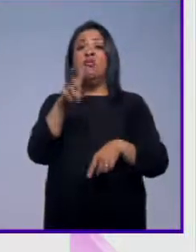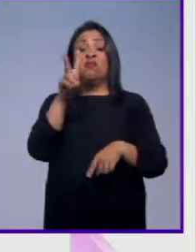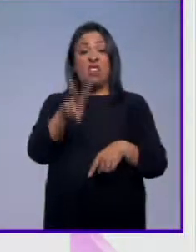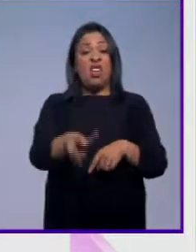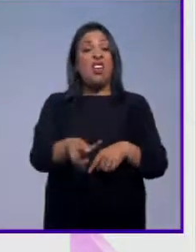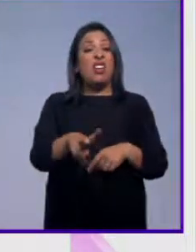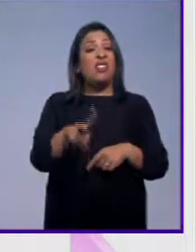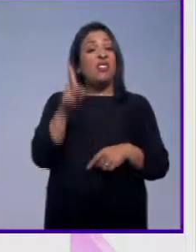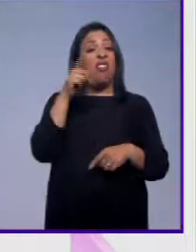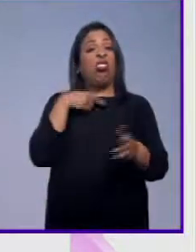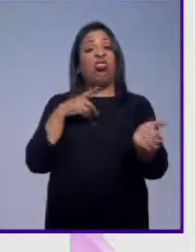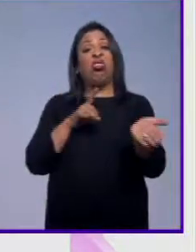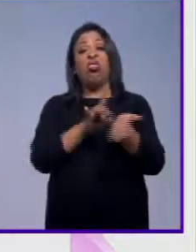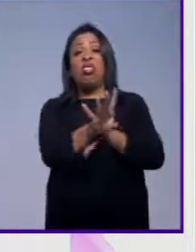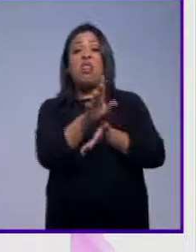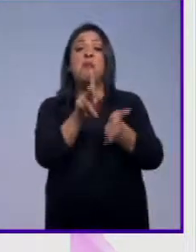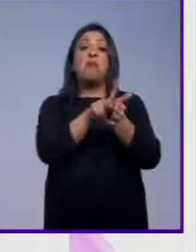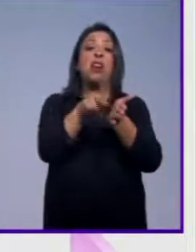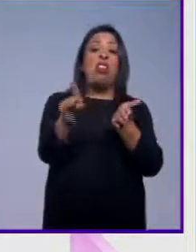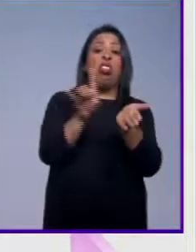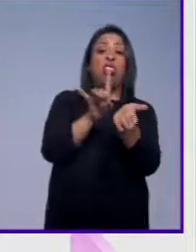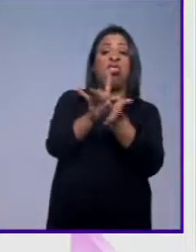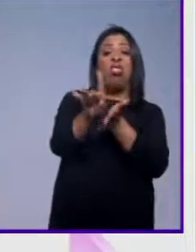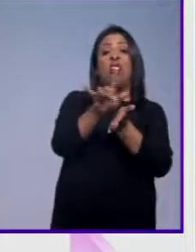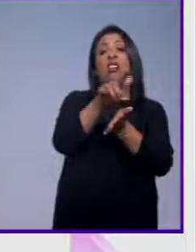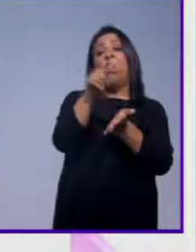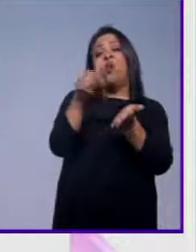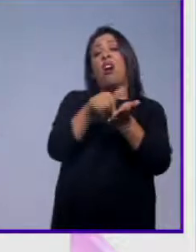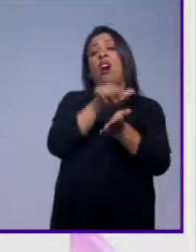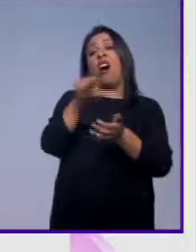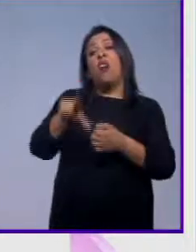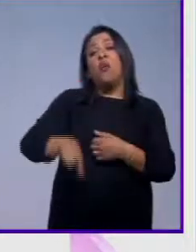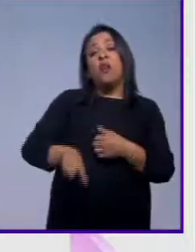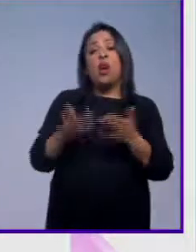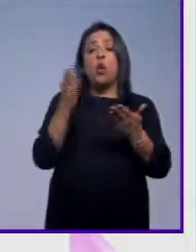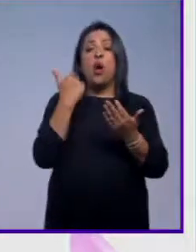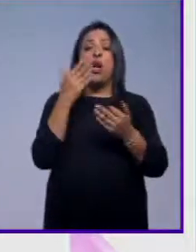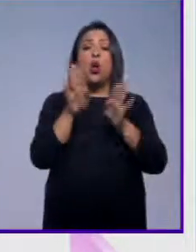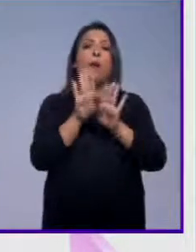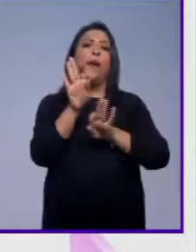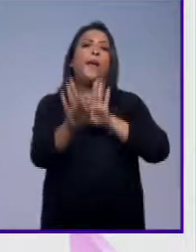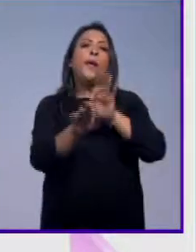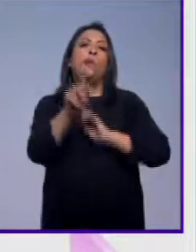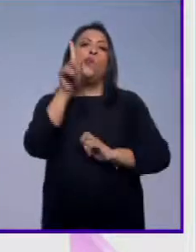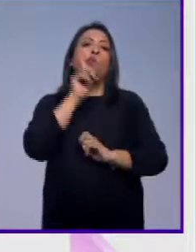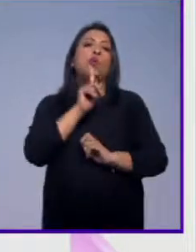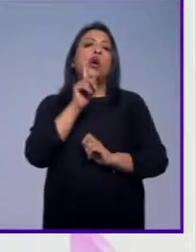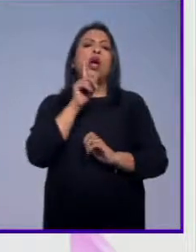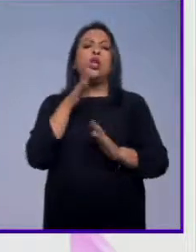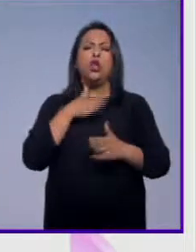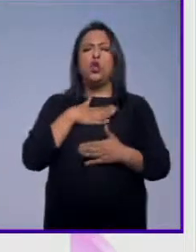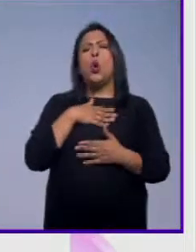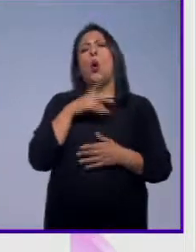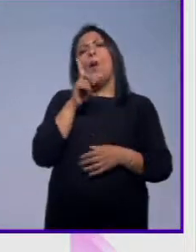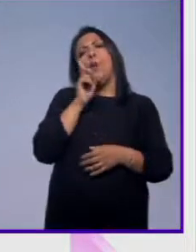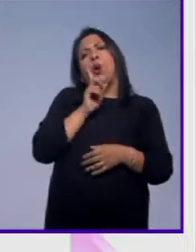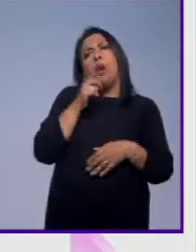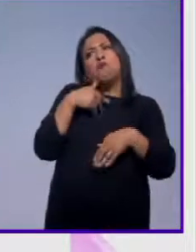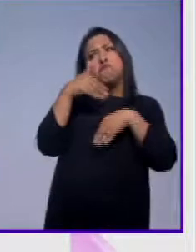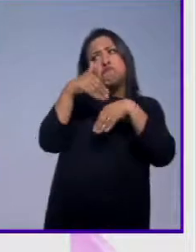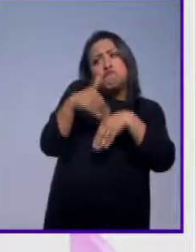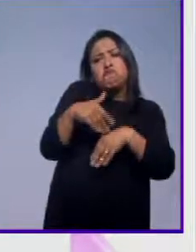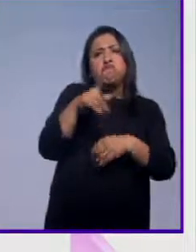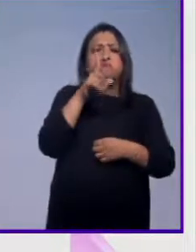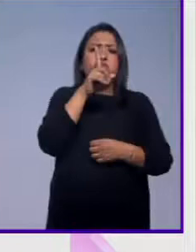ese precio nos han sacado de periódicos nos han sacado de espacios públicos no tenemos los privilegios de una mujer que juega a ser la hembrita manipuladora